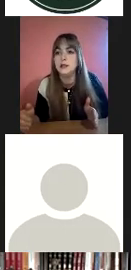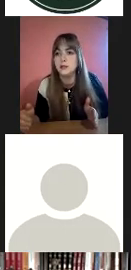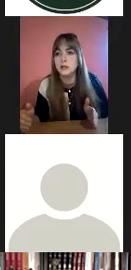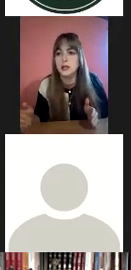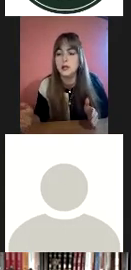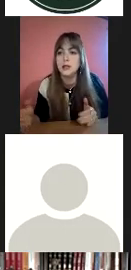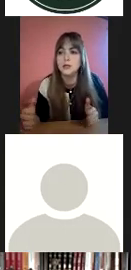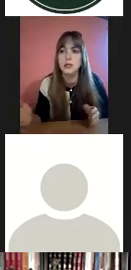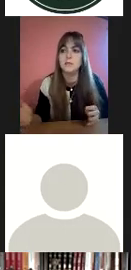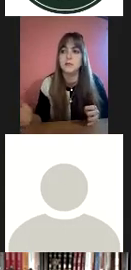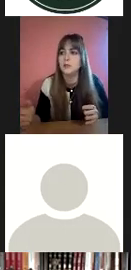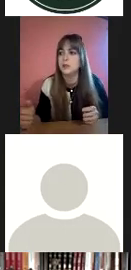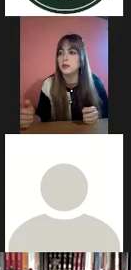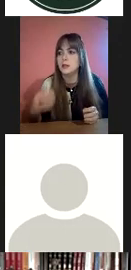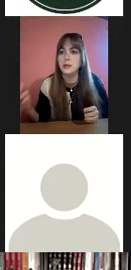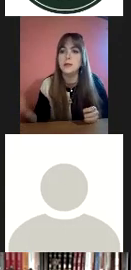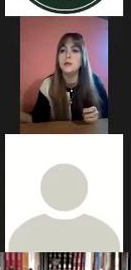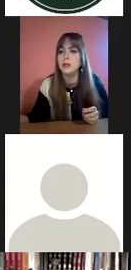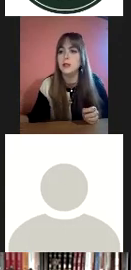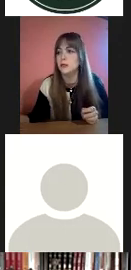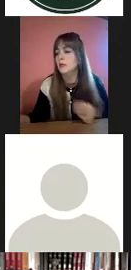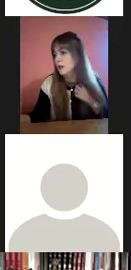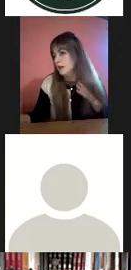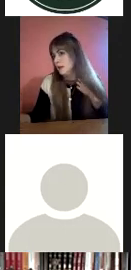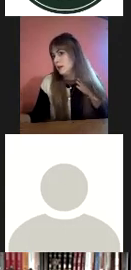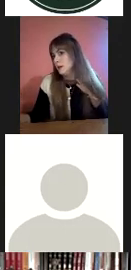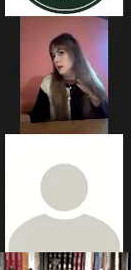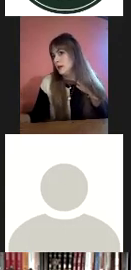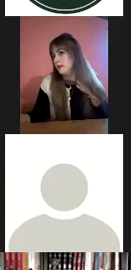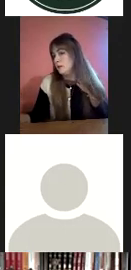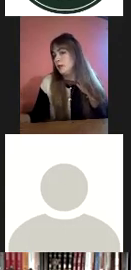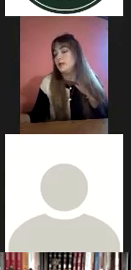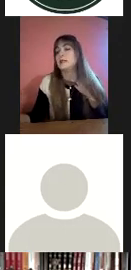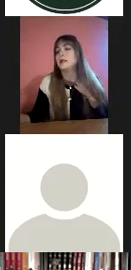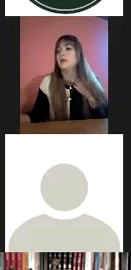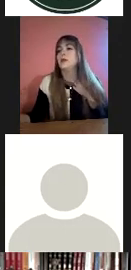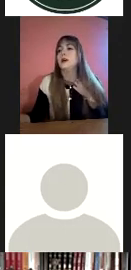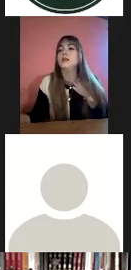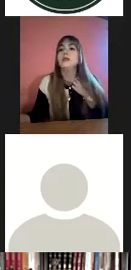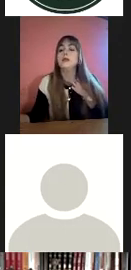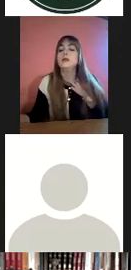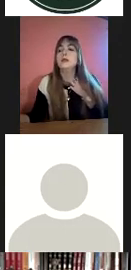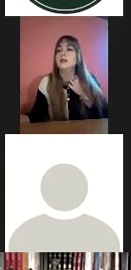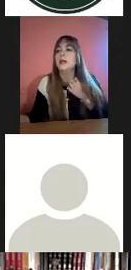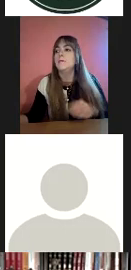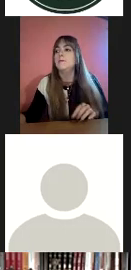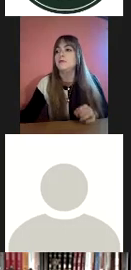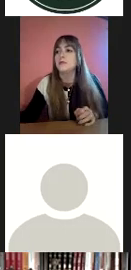a tenerlos en jaulas y que se terminen muriendo. Democracia, salud pública,